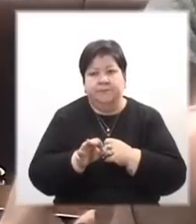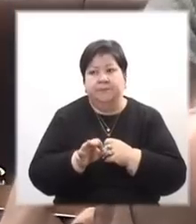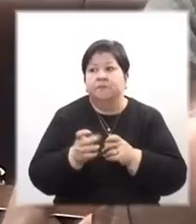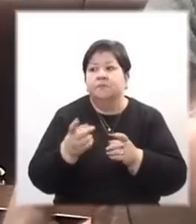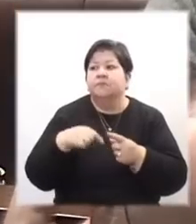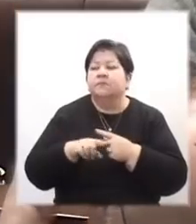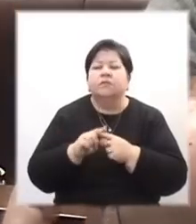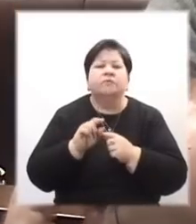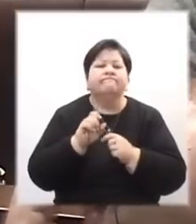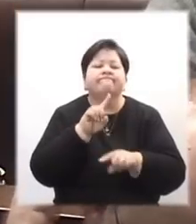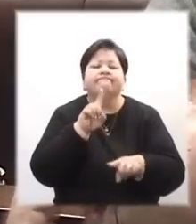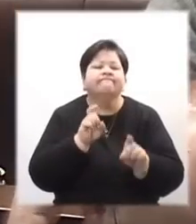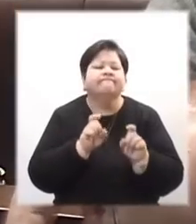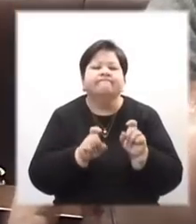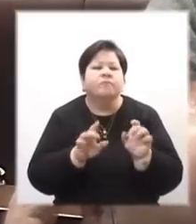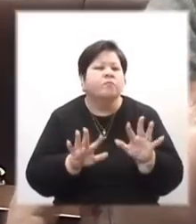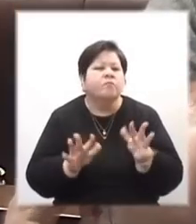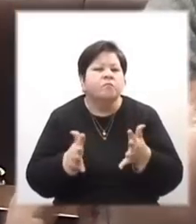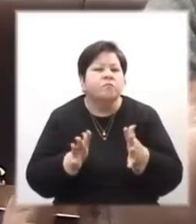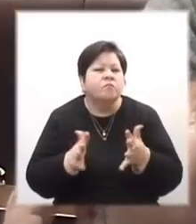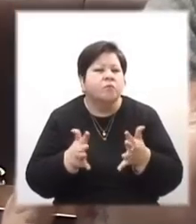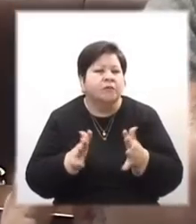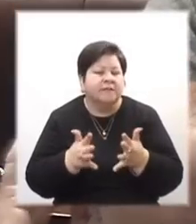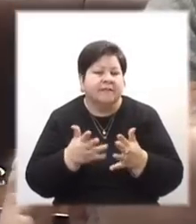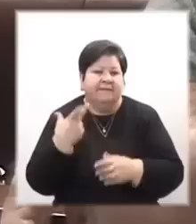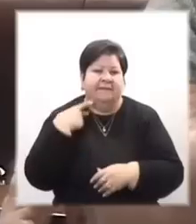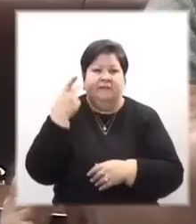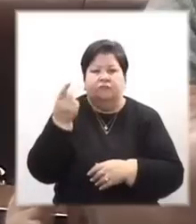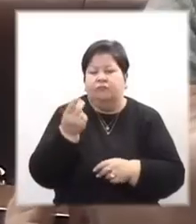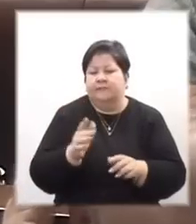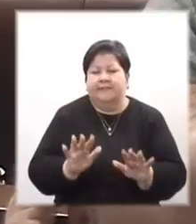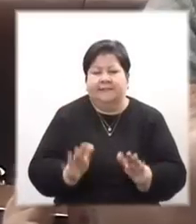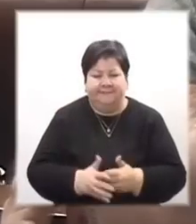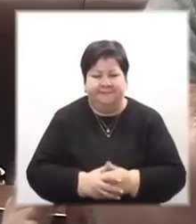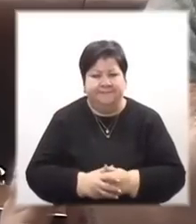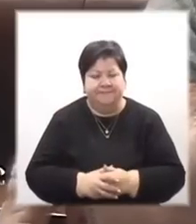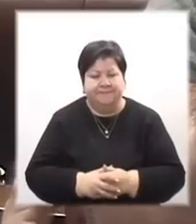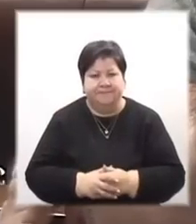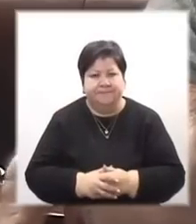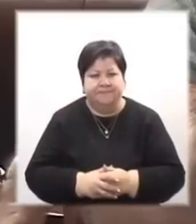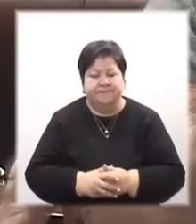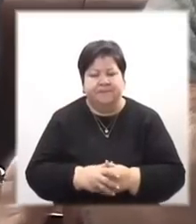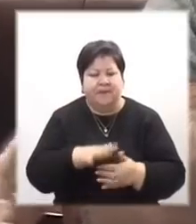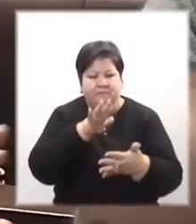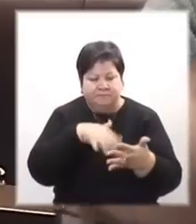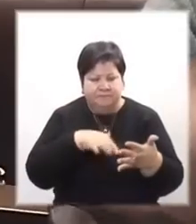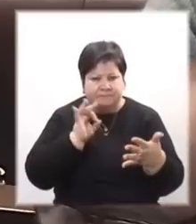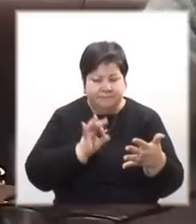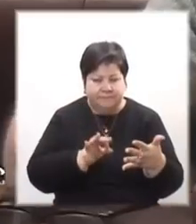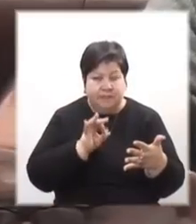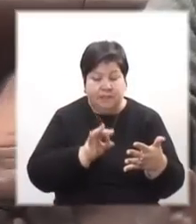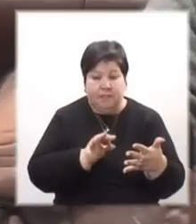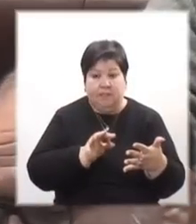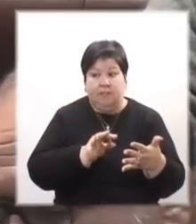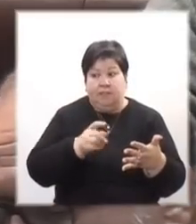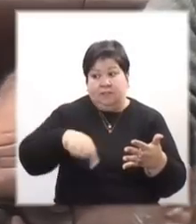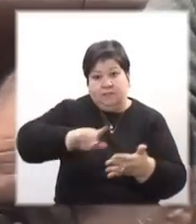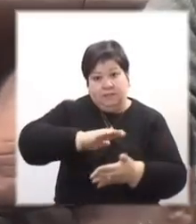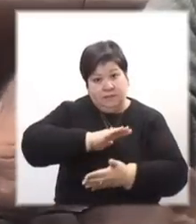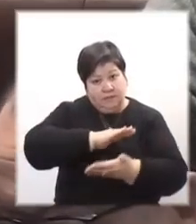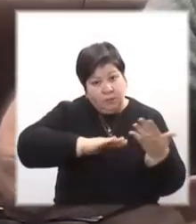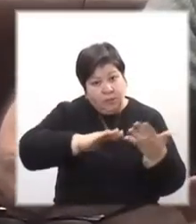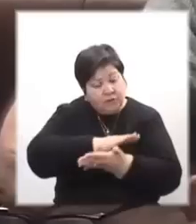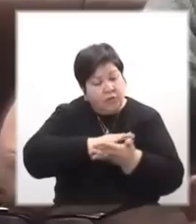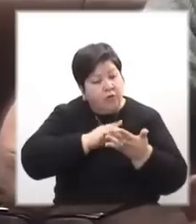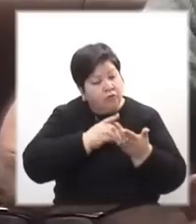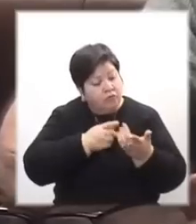Pero ¿cuál era la hipótesis del director? Cito textual: conforme la situación siga volviendo a